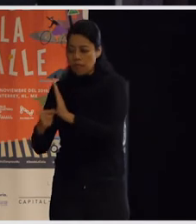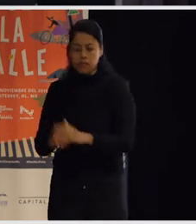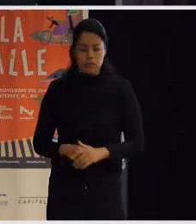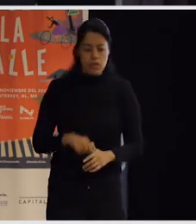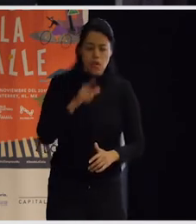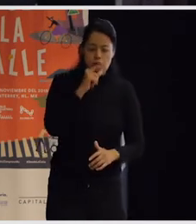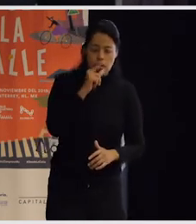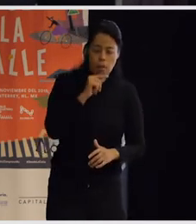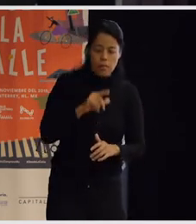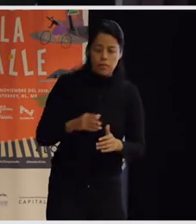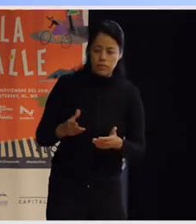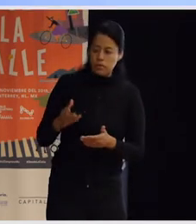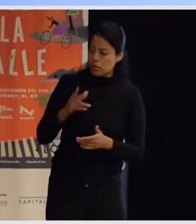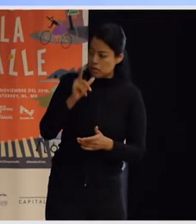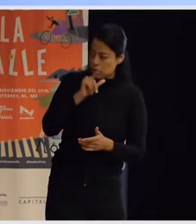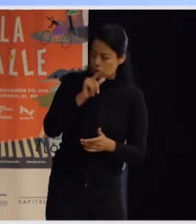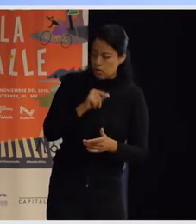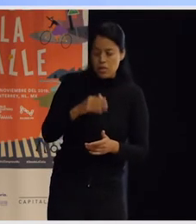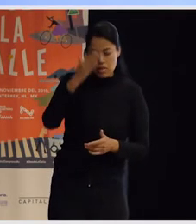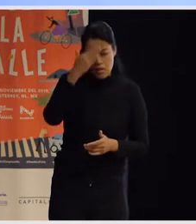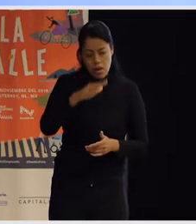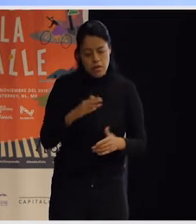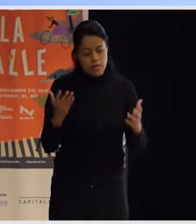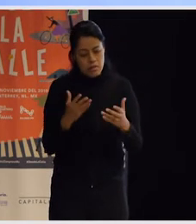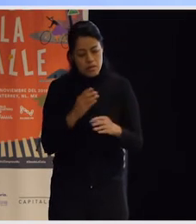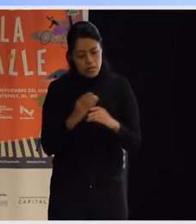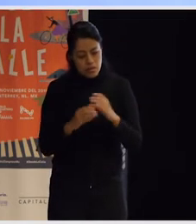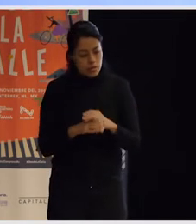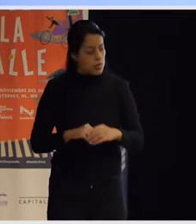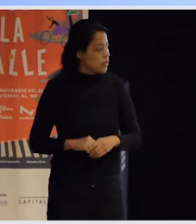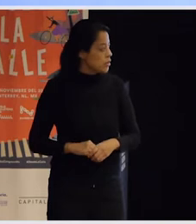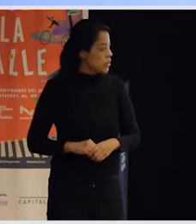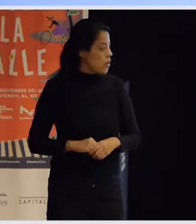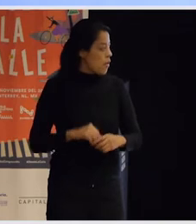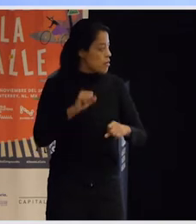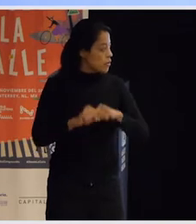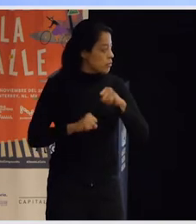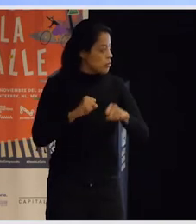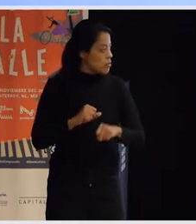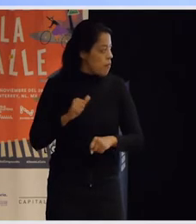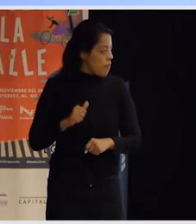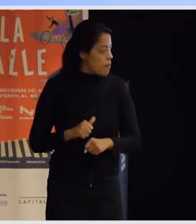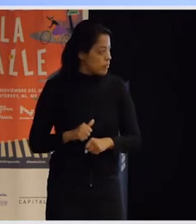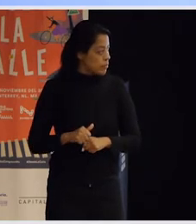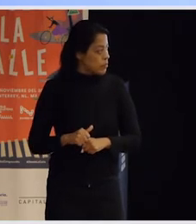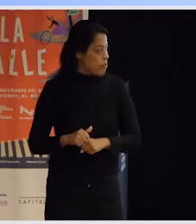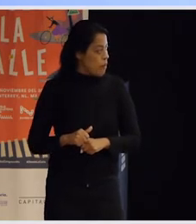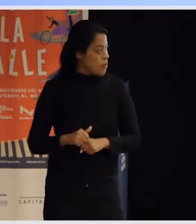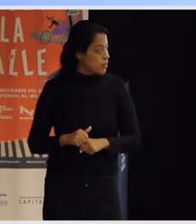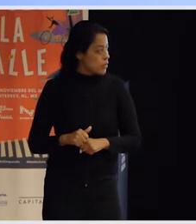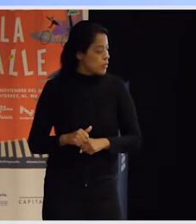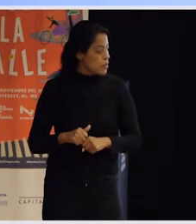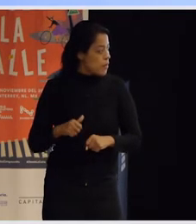la policía y ya saben también los polis que andamos ahí metidos haciendo cosas nos toca organizar la mundial de la bicicleta también en abril y así claro también hay un junio otro día